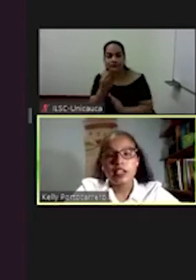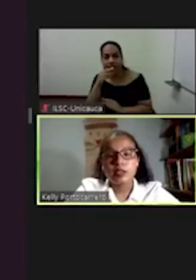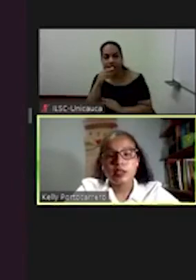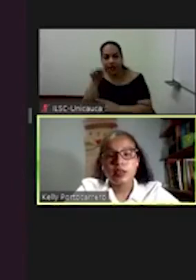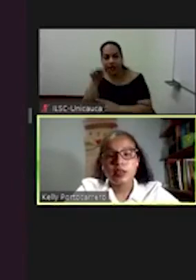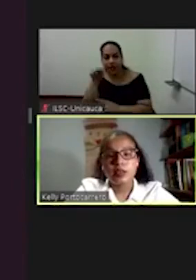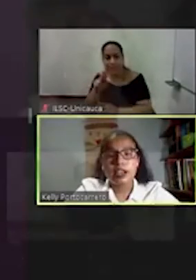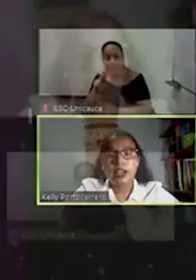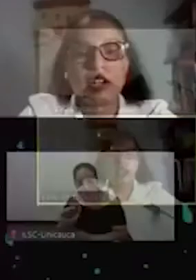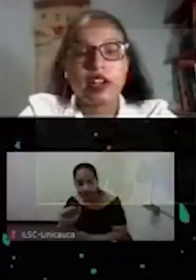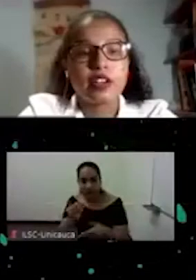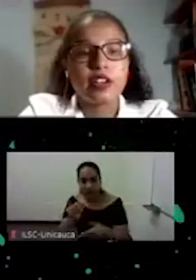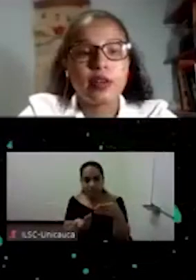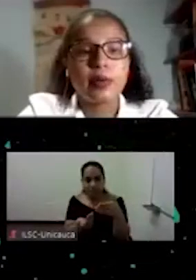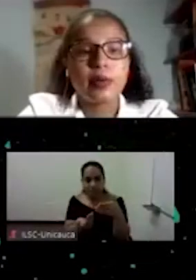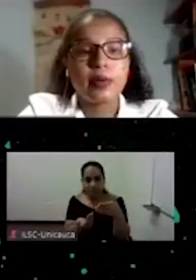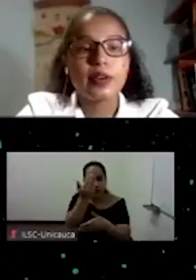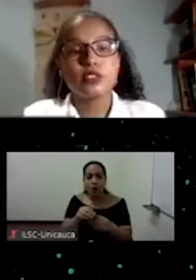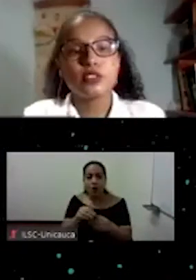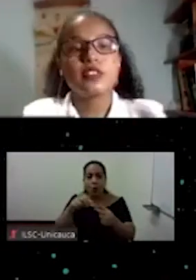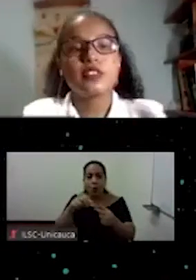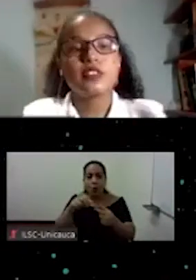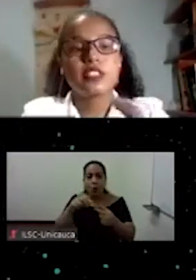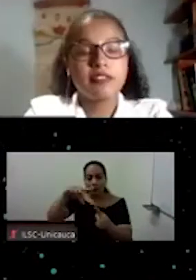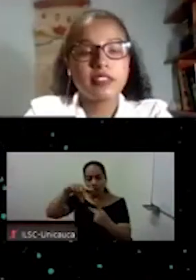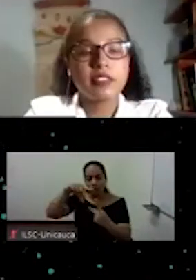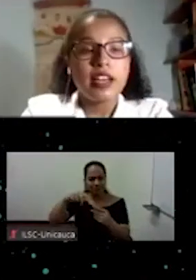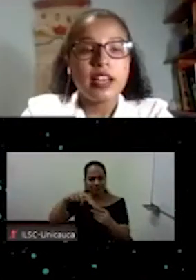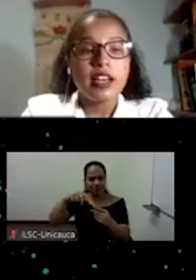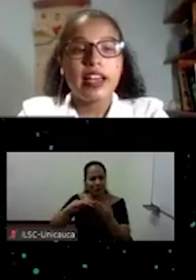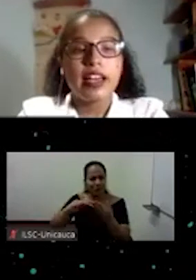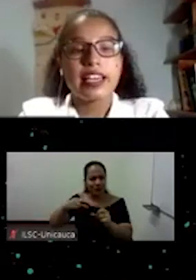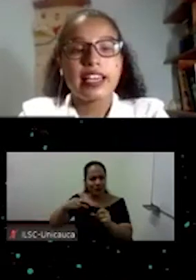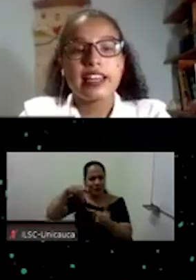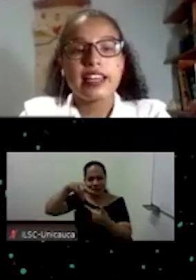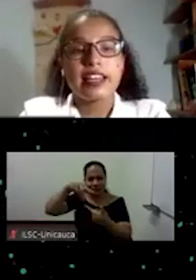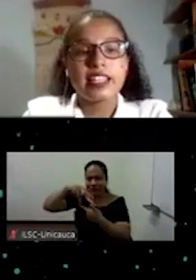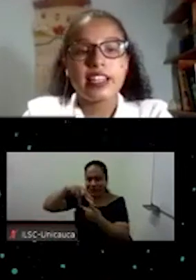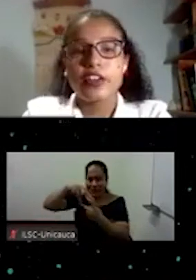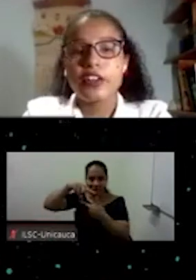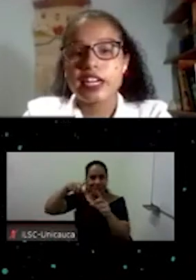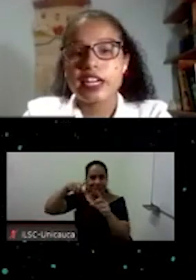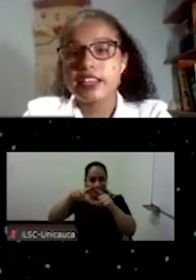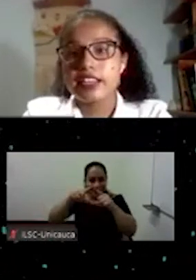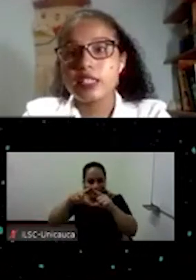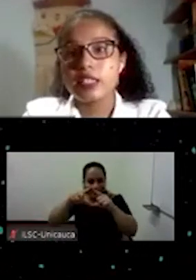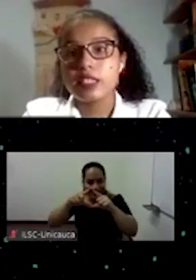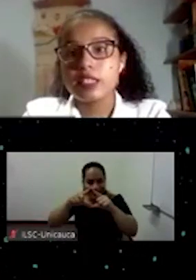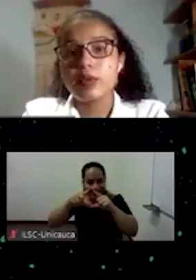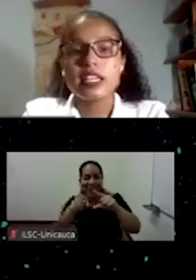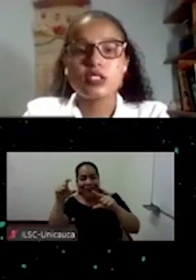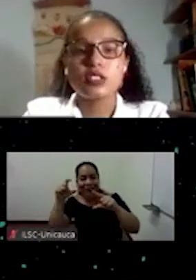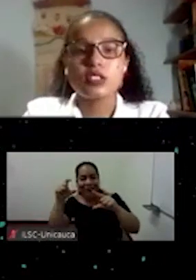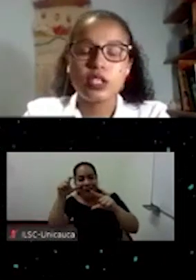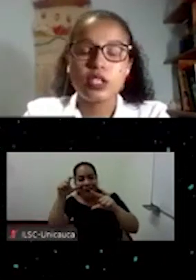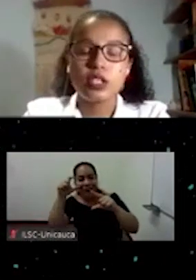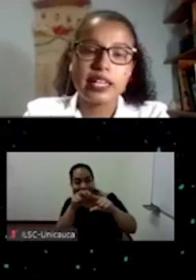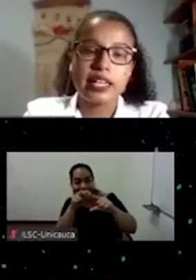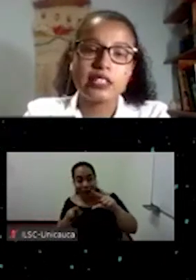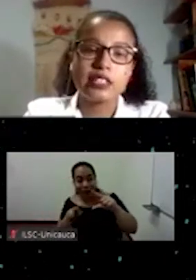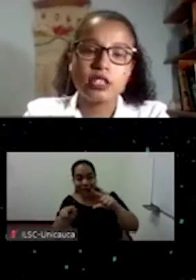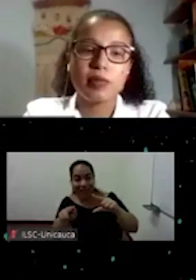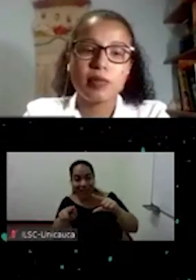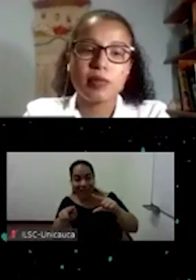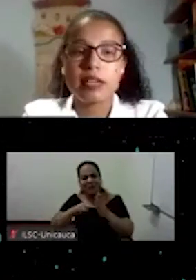Iniciaremos con el rombo, el Us-Jax. Quiere decir ojo de rata y simboliza las 4